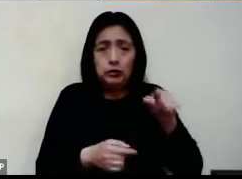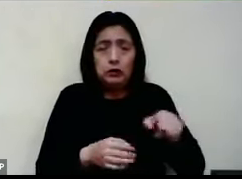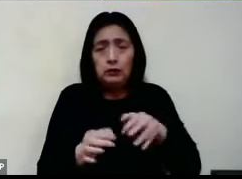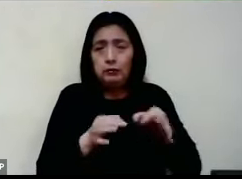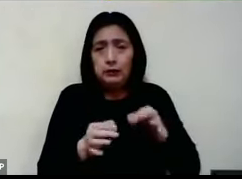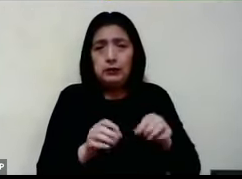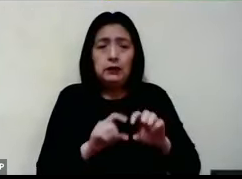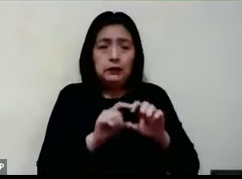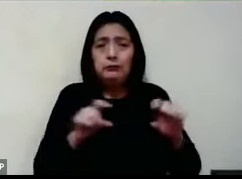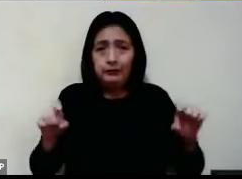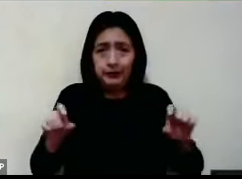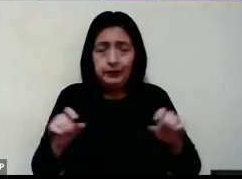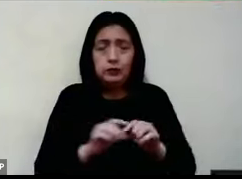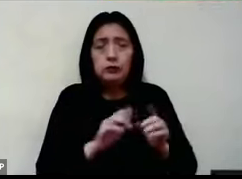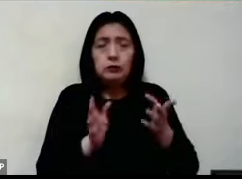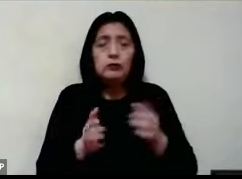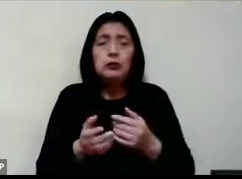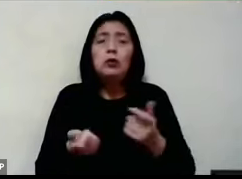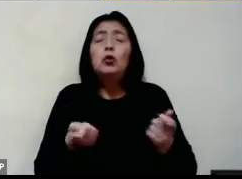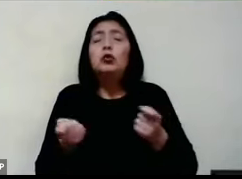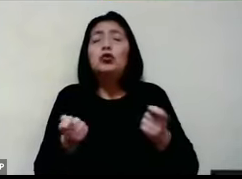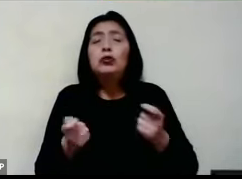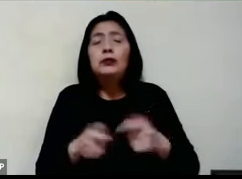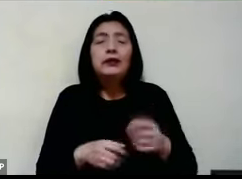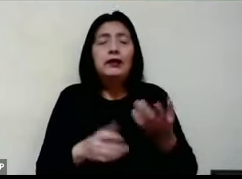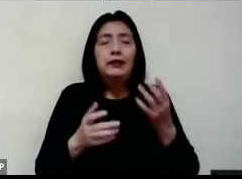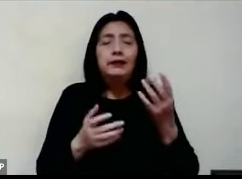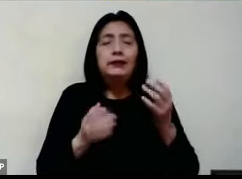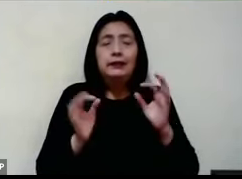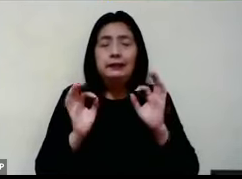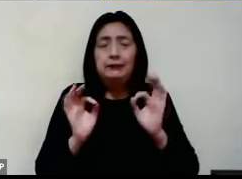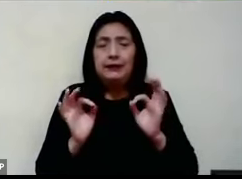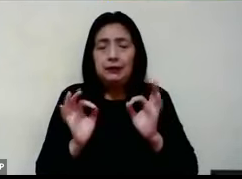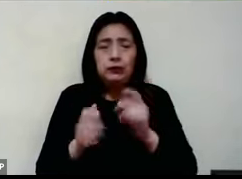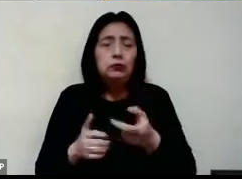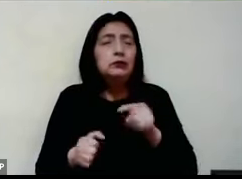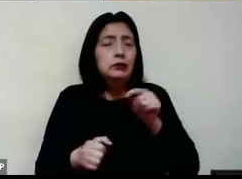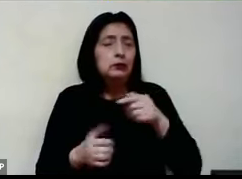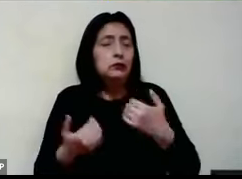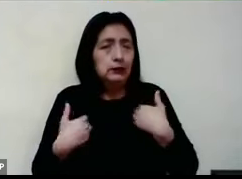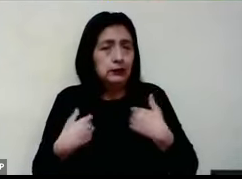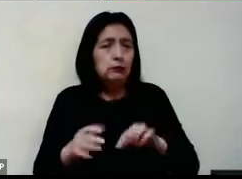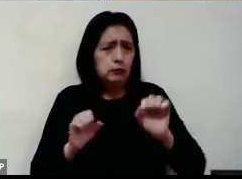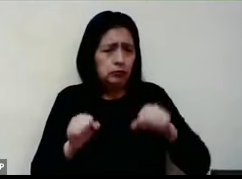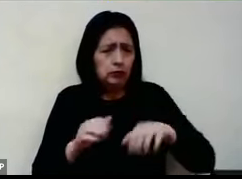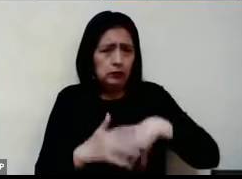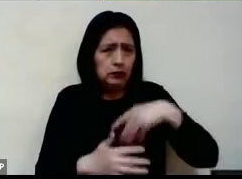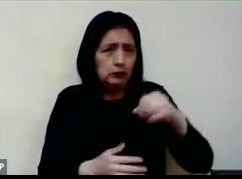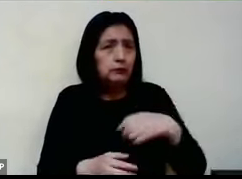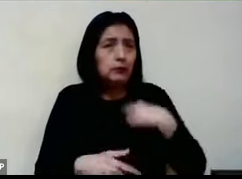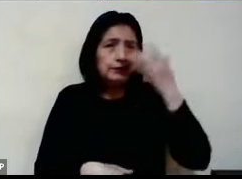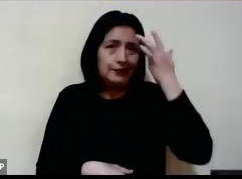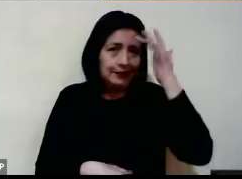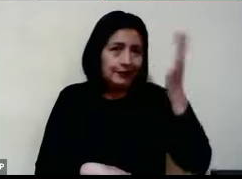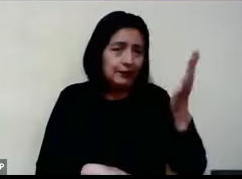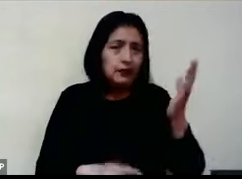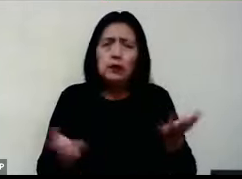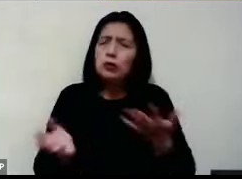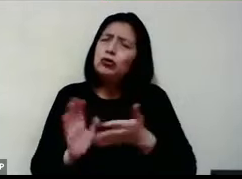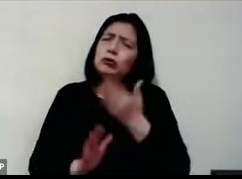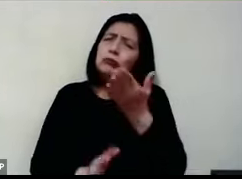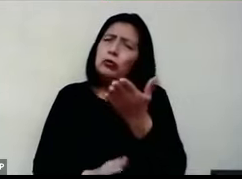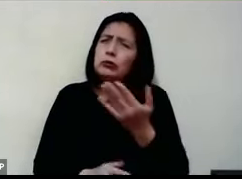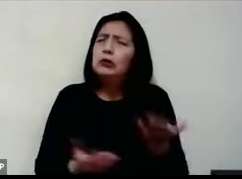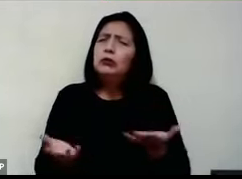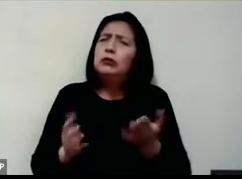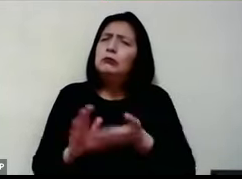esta presentación. Manejar el riesgo, eso es lo que tenemos que hacer. Tenemos que salir, pero con inteligencia. ¿A dónde voy? Como les